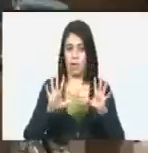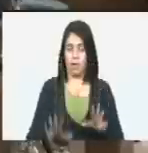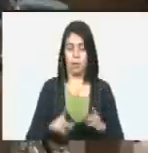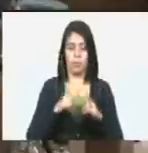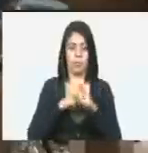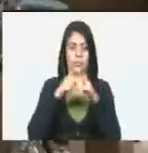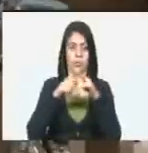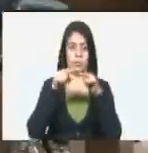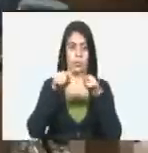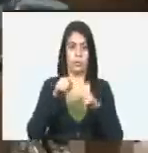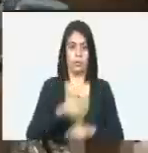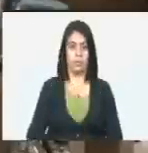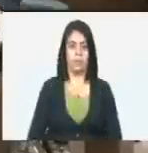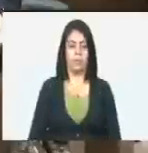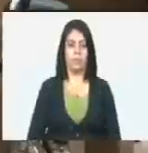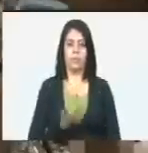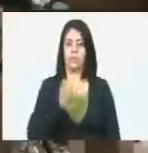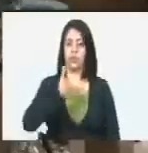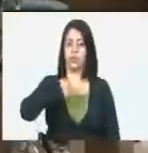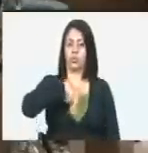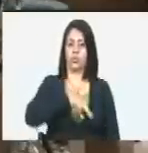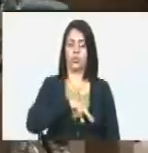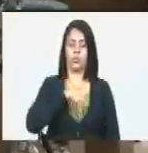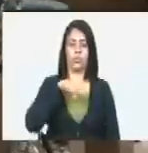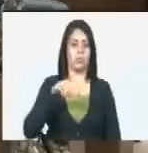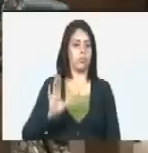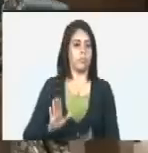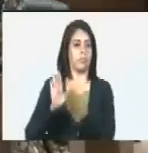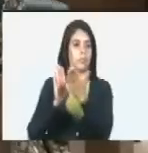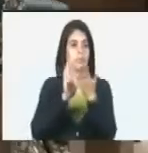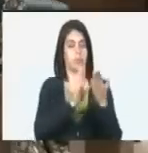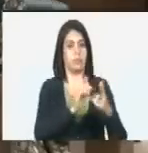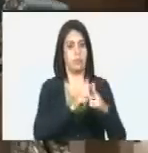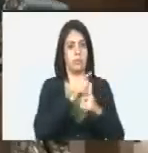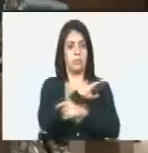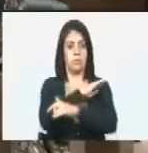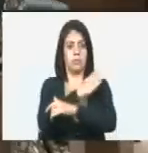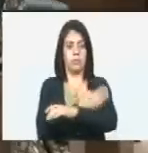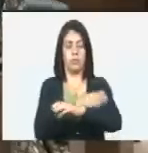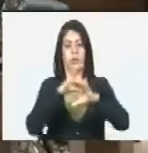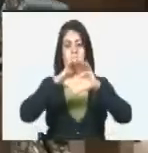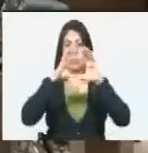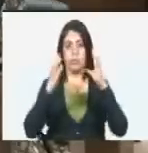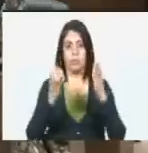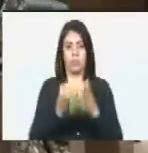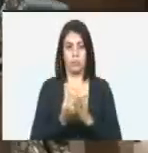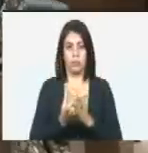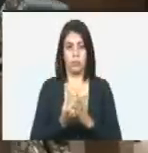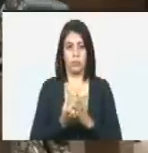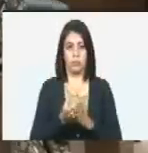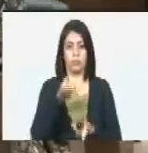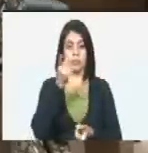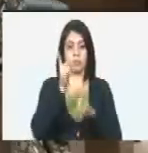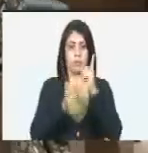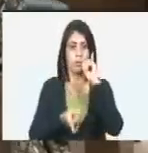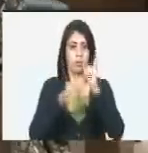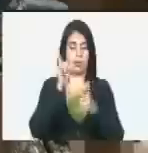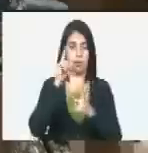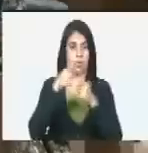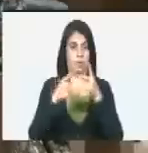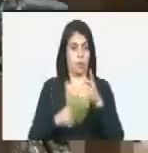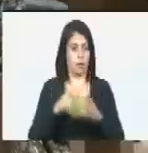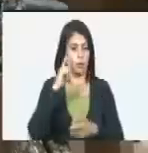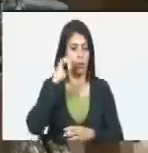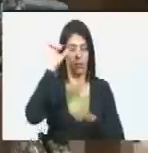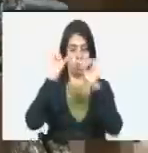consecuencia, nosotros estamos enfrentando al poder mundial. Con algunas consideraciones